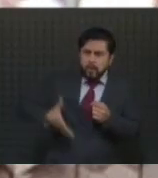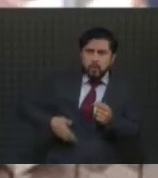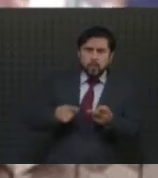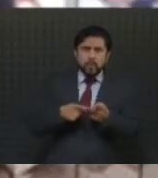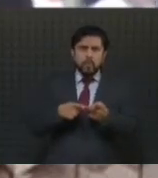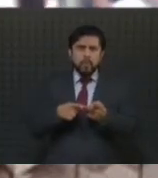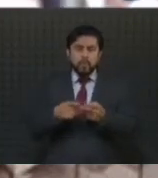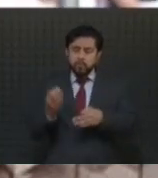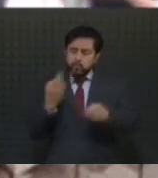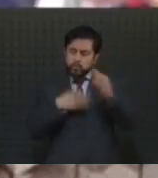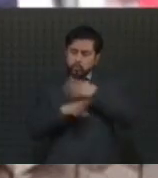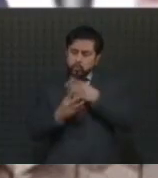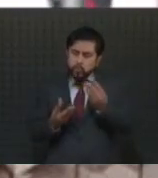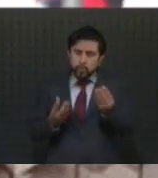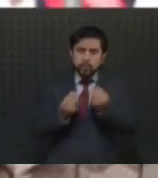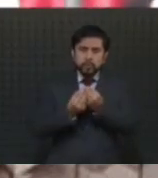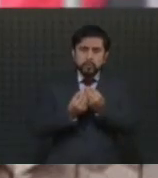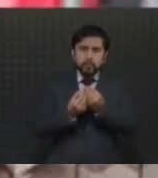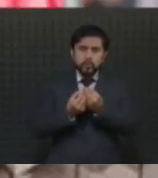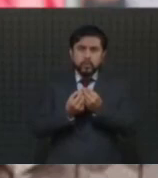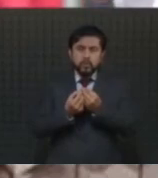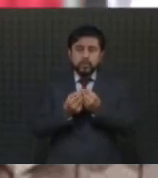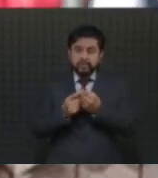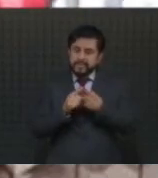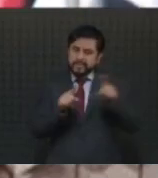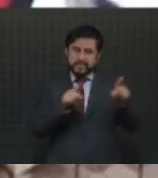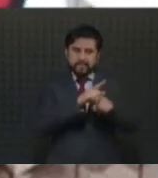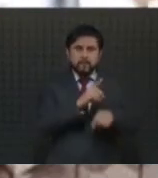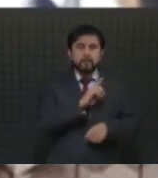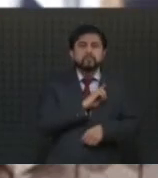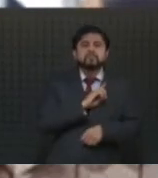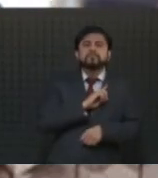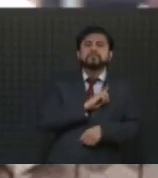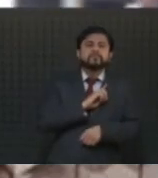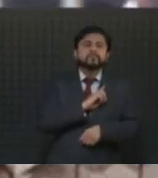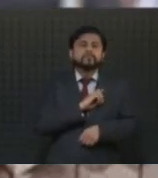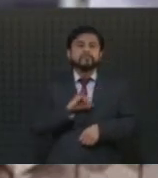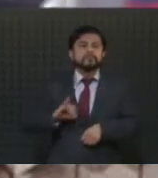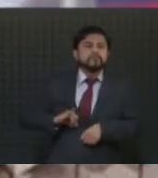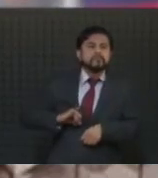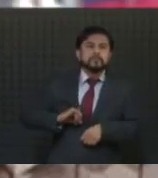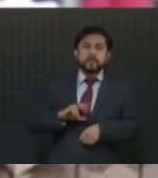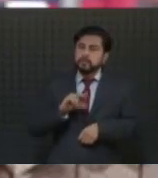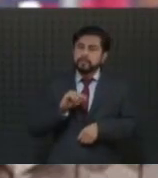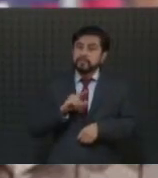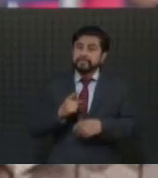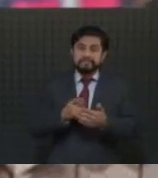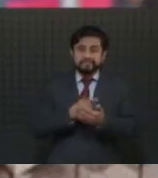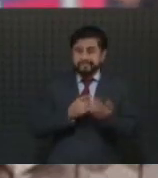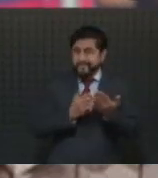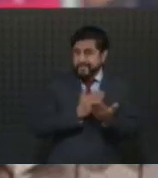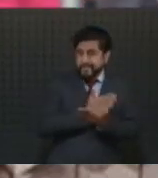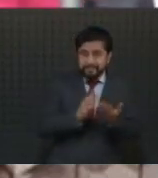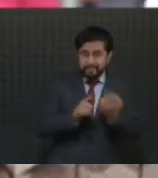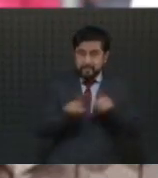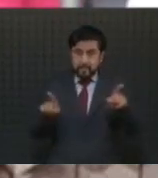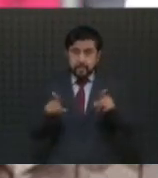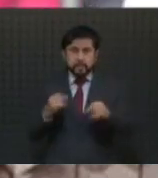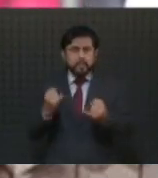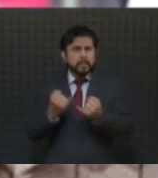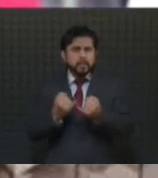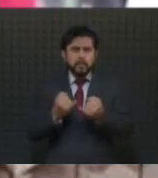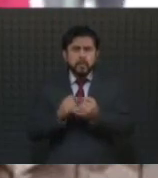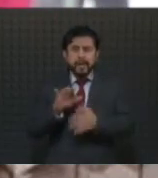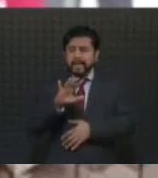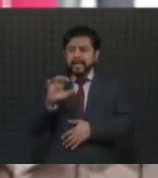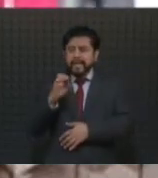interés individual. También hoy que estamos conmemorando 500 años de resistencia, eso